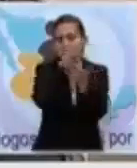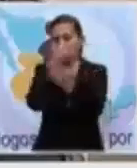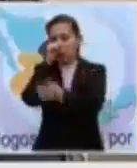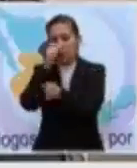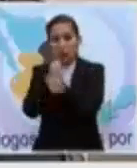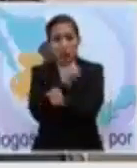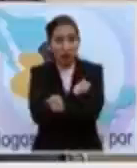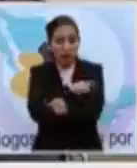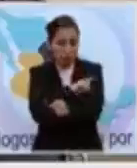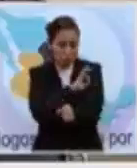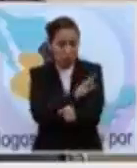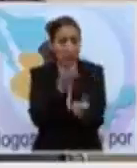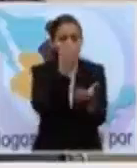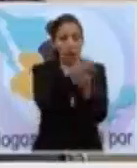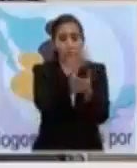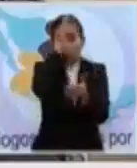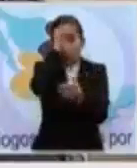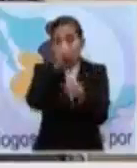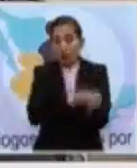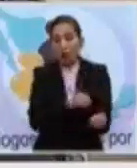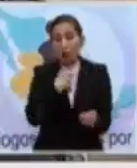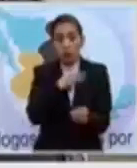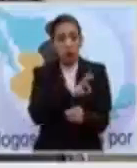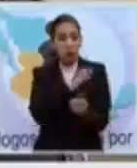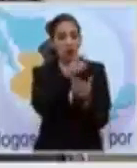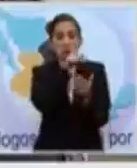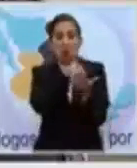Salud por este convenio de portabilidad.